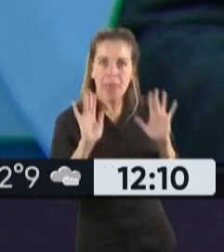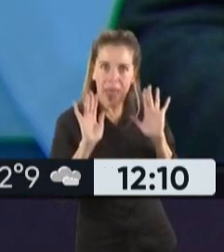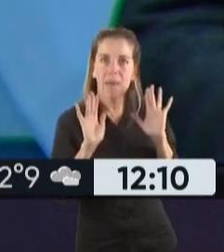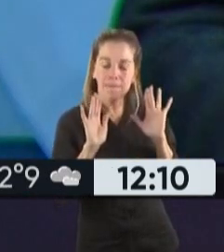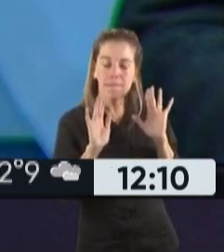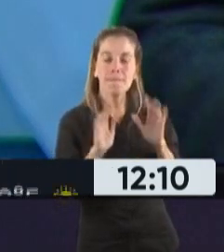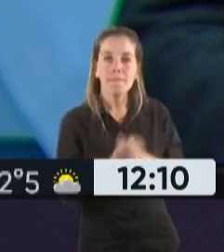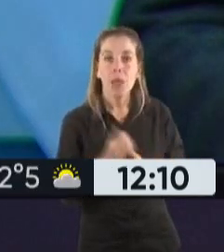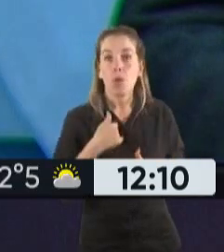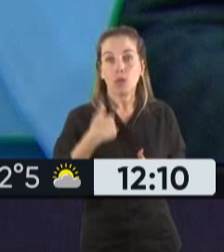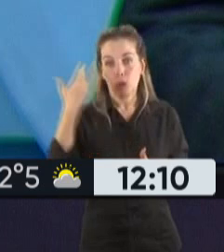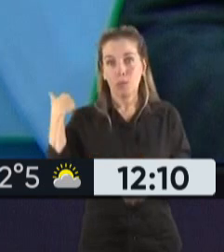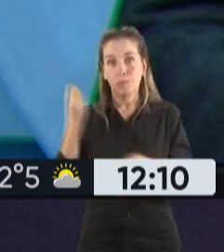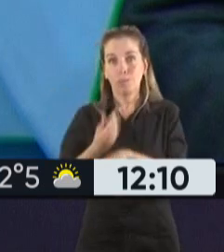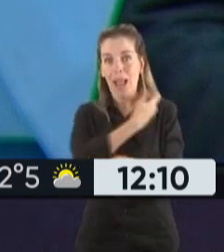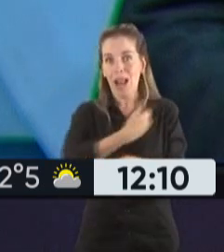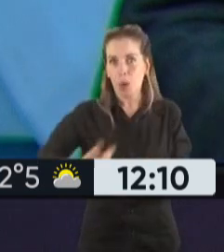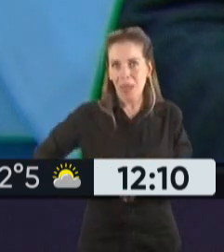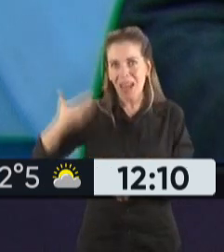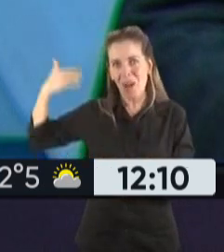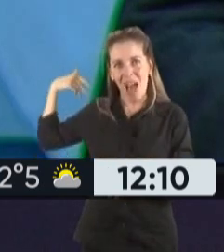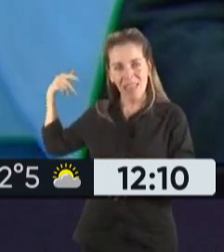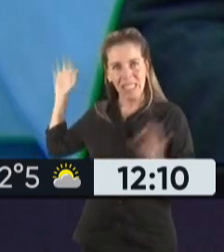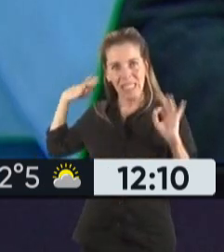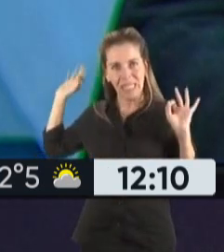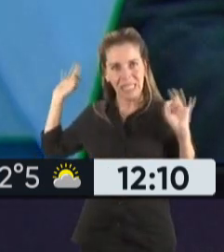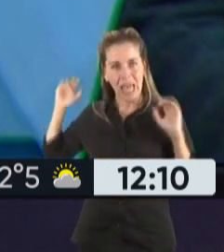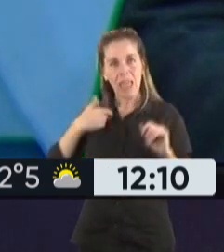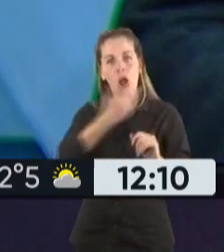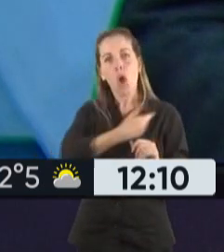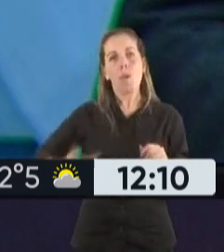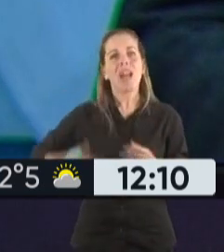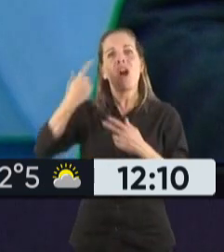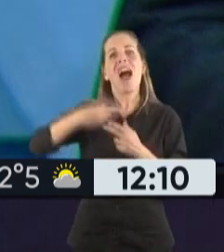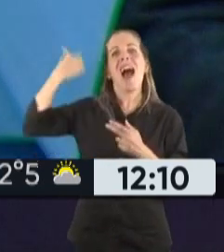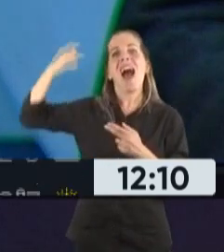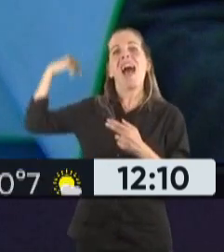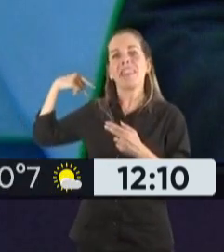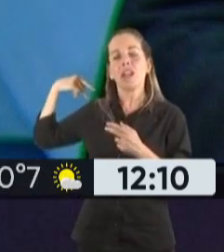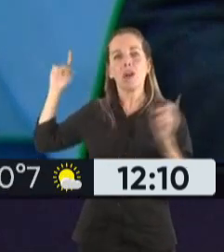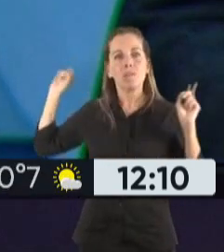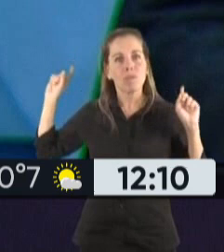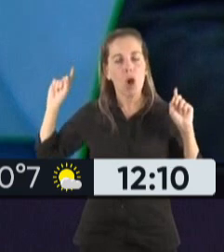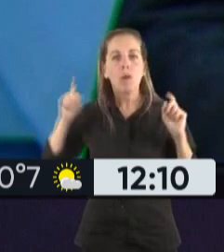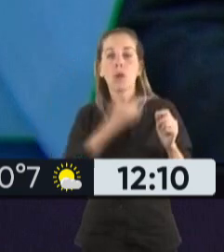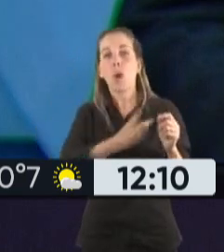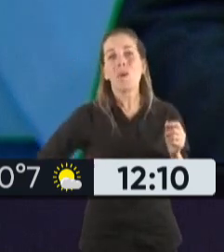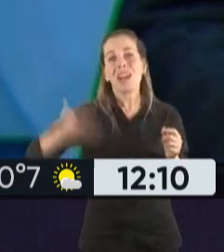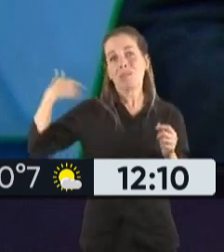Cuando yo llegué al gobierno, la verdad es que esto no ocurrió durante mi gobierno, ocurrió durante el gobierno anterior, pero el gobierno anterior no lo registraba.